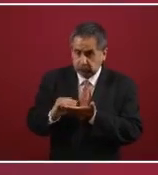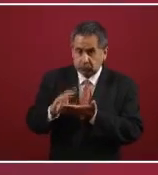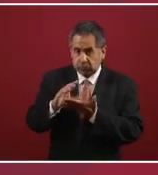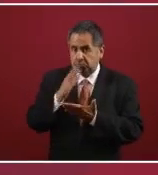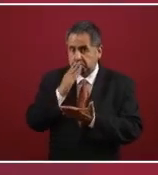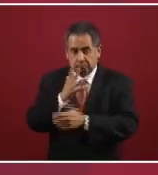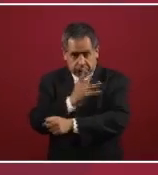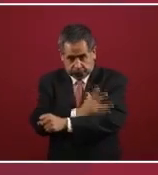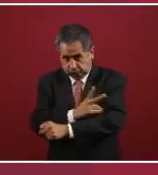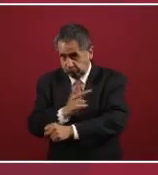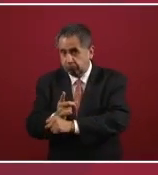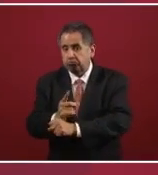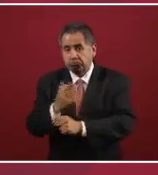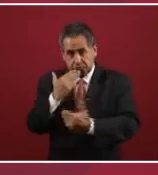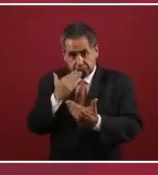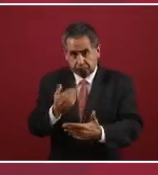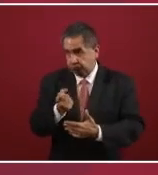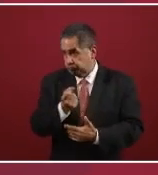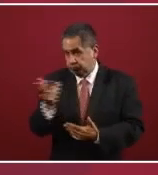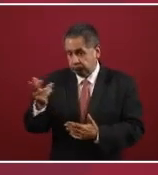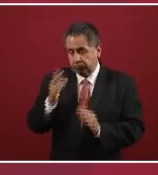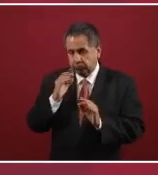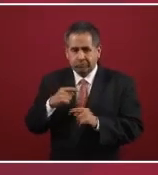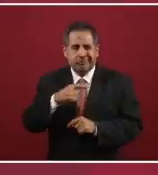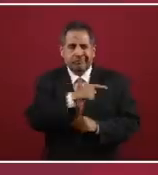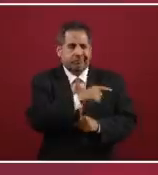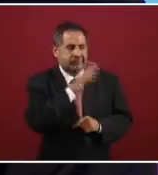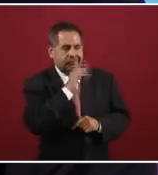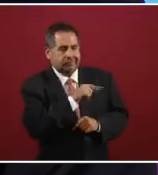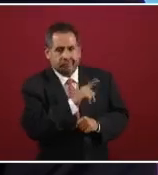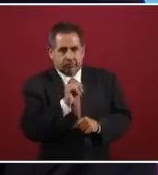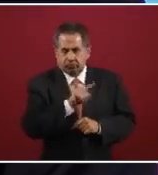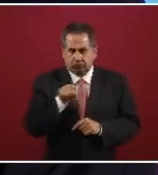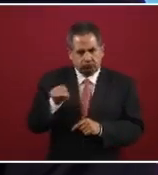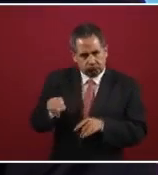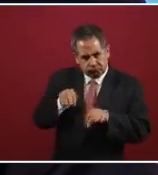bien la vida no más la vida